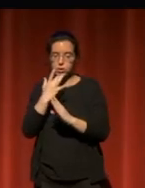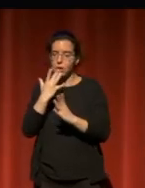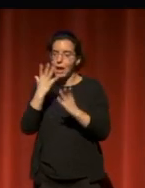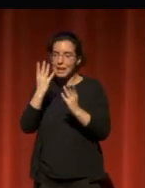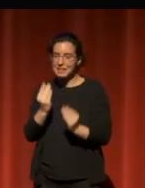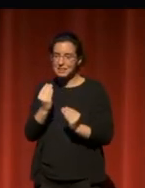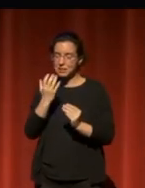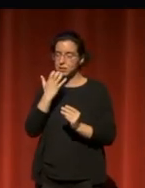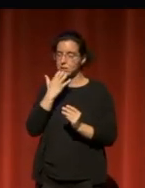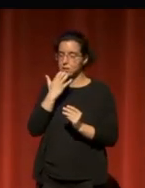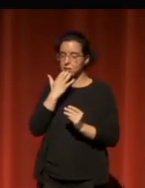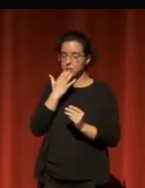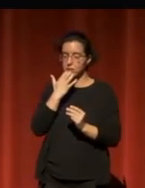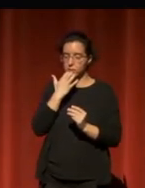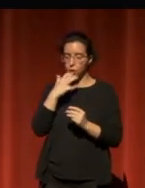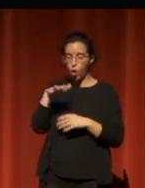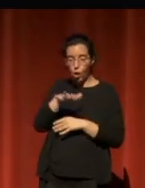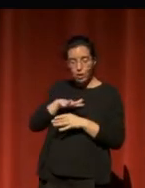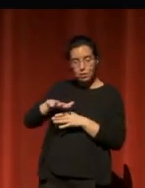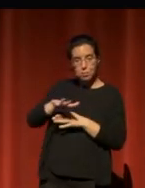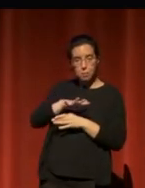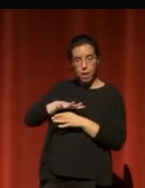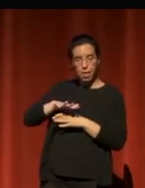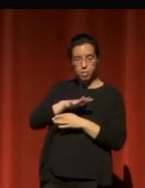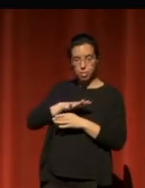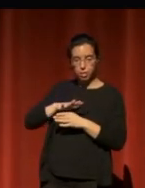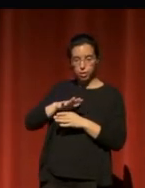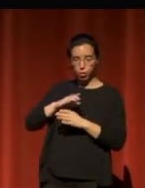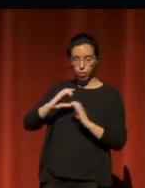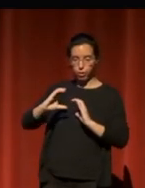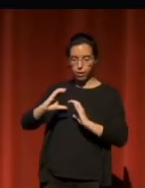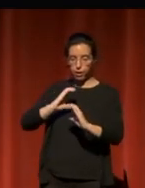sino como espacios de condensación